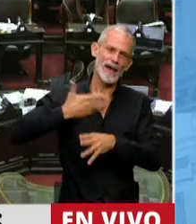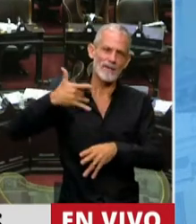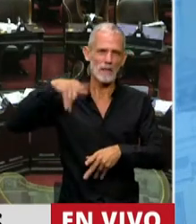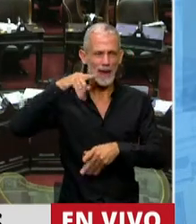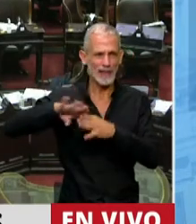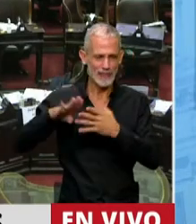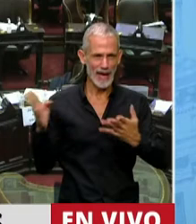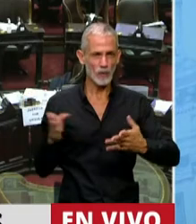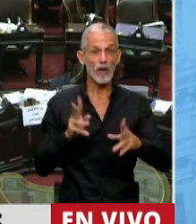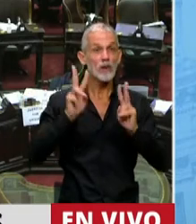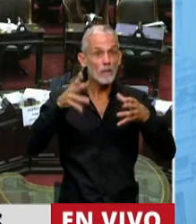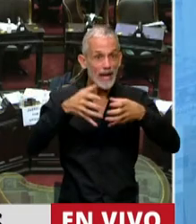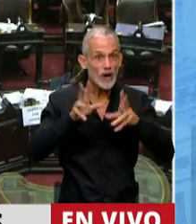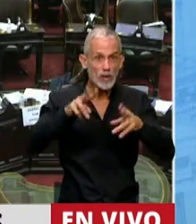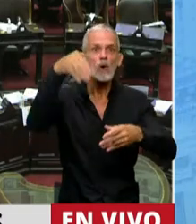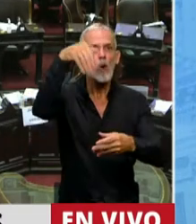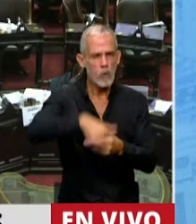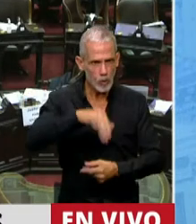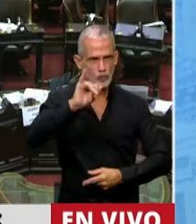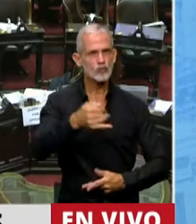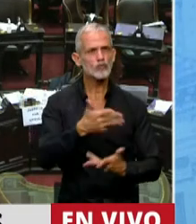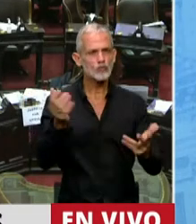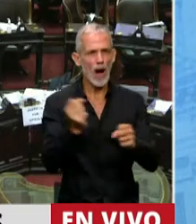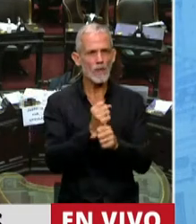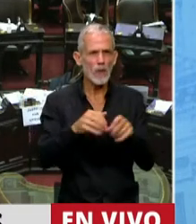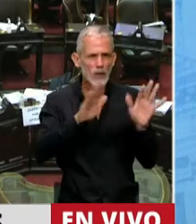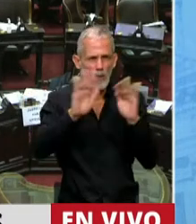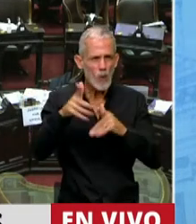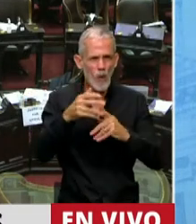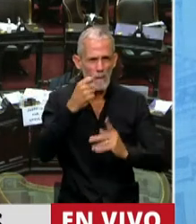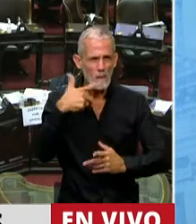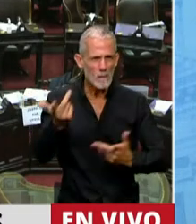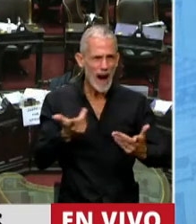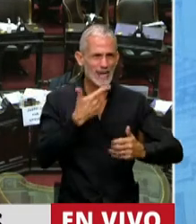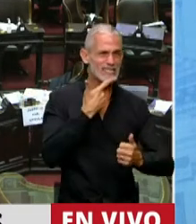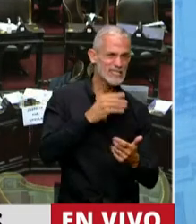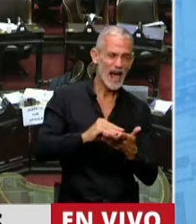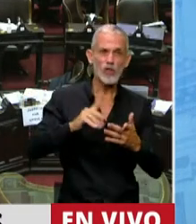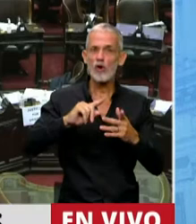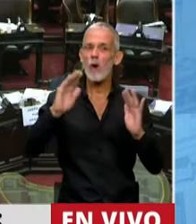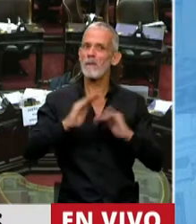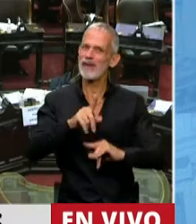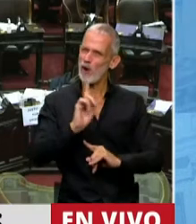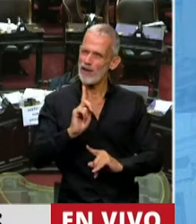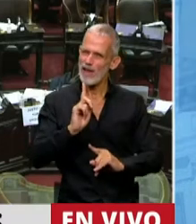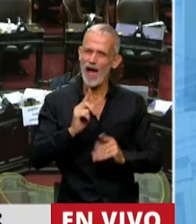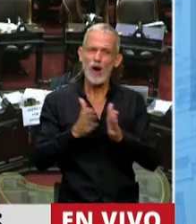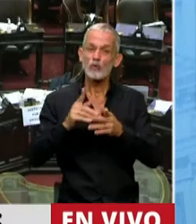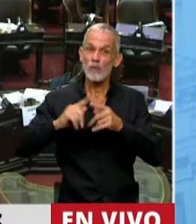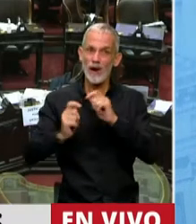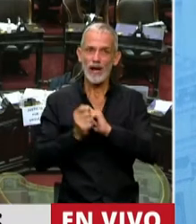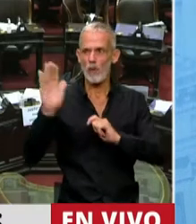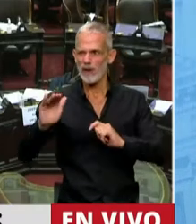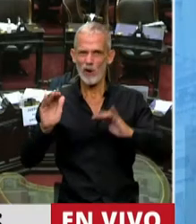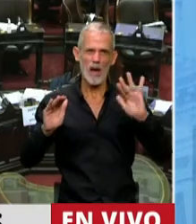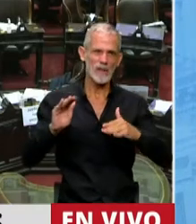parte de las leyes de Mauricio Macri que no hubiesen podido salir de ninguna de las dos cámaras del Congreso porque tenía minoría el bloque de Juntos por el